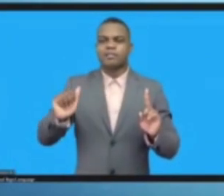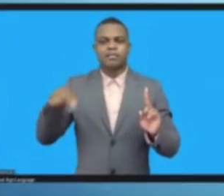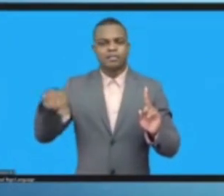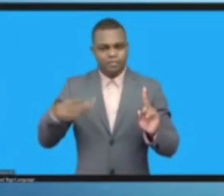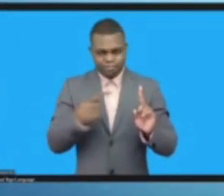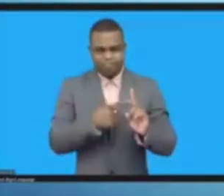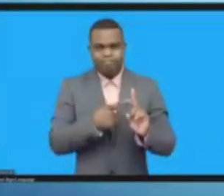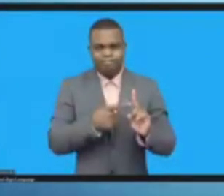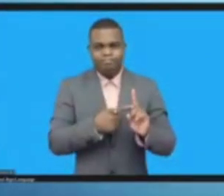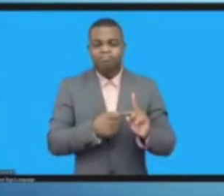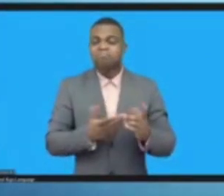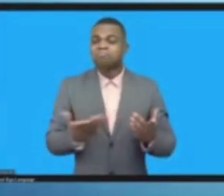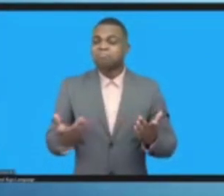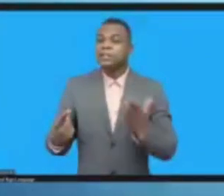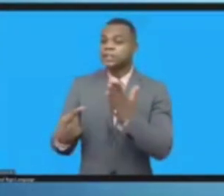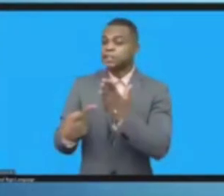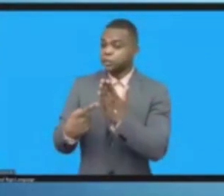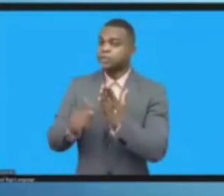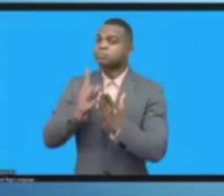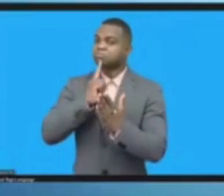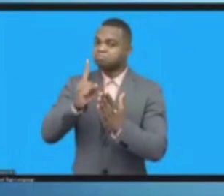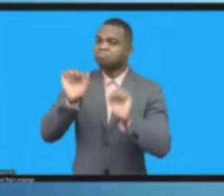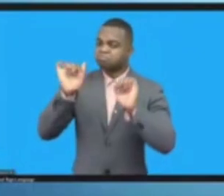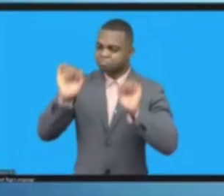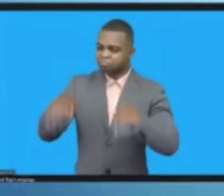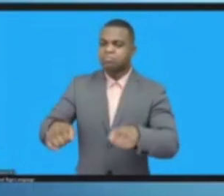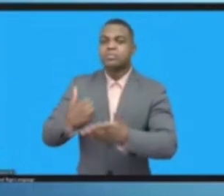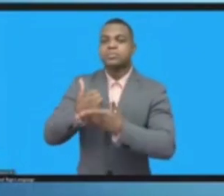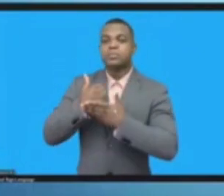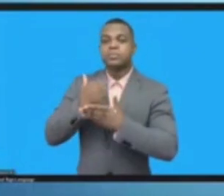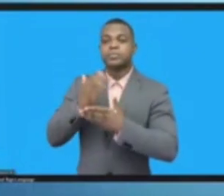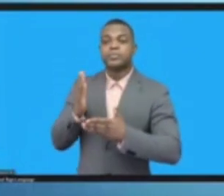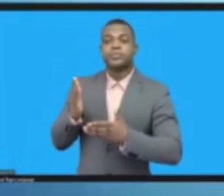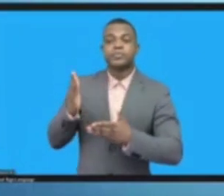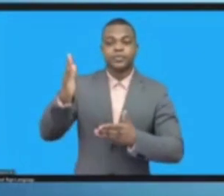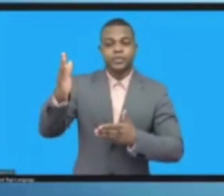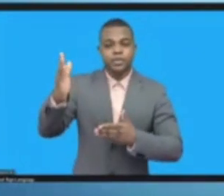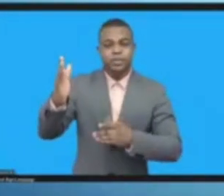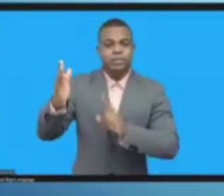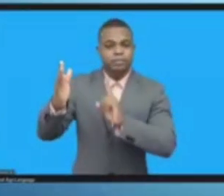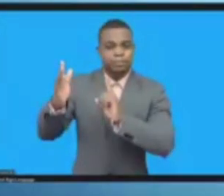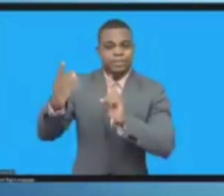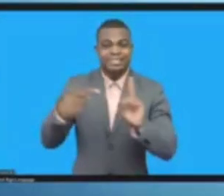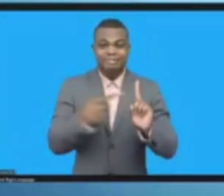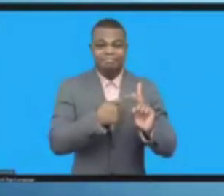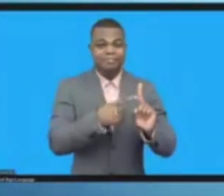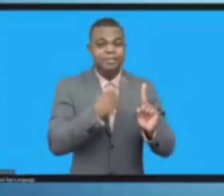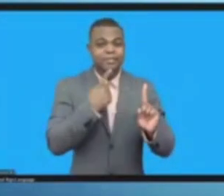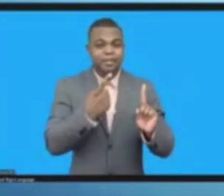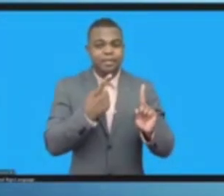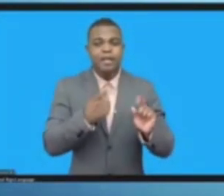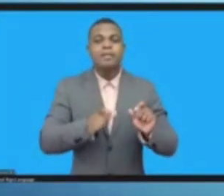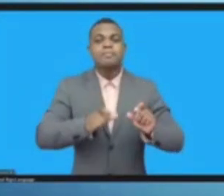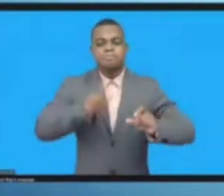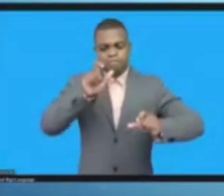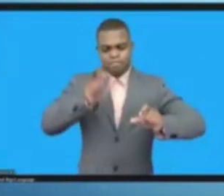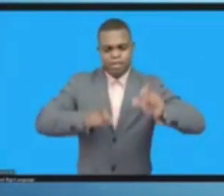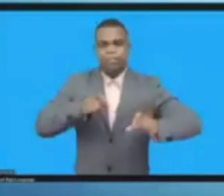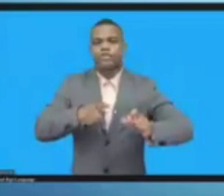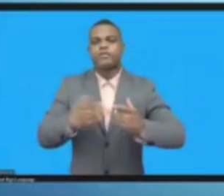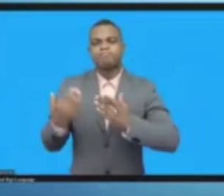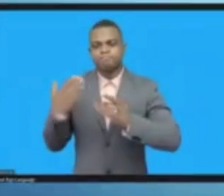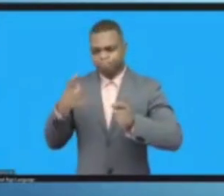y la que decide qué es lo que para qué se debe usar y para que se puede usar nosotros la